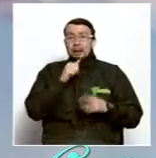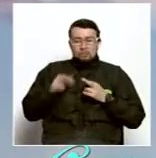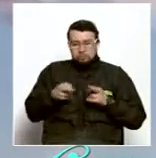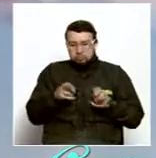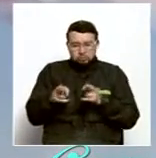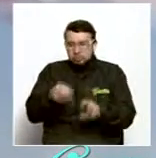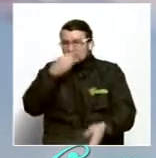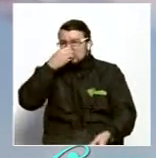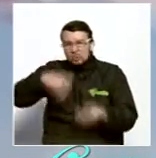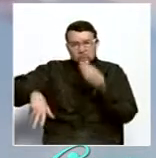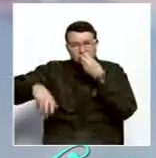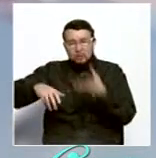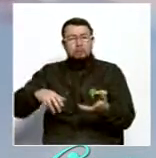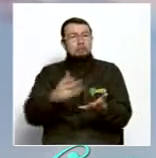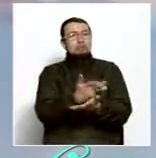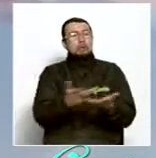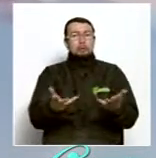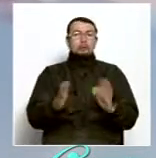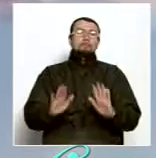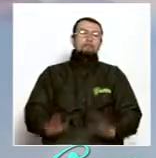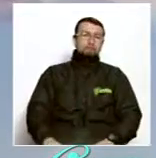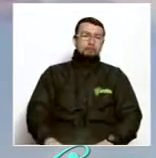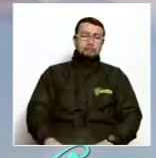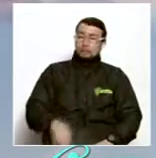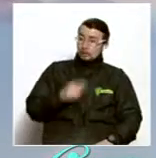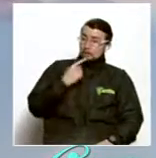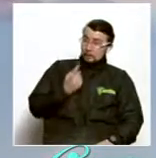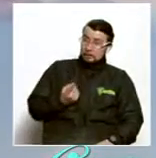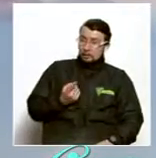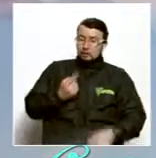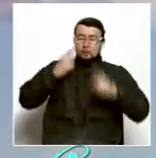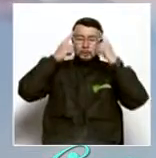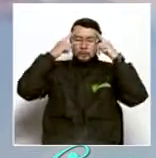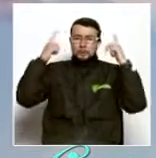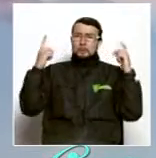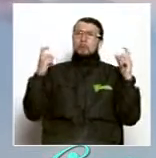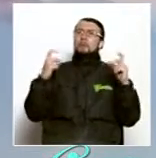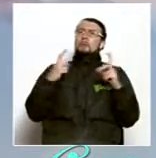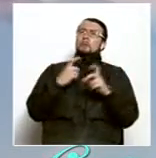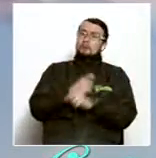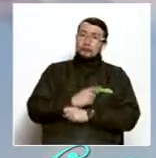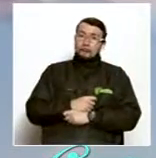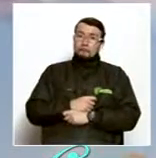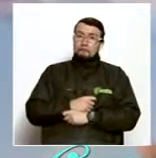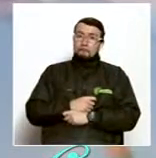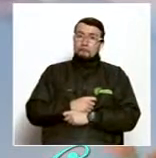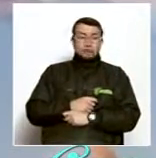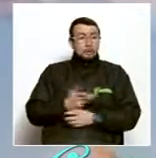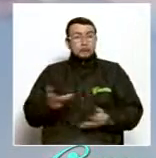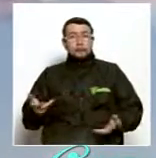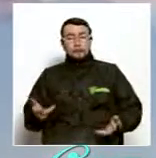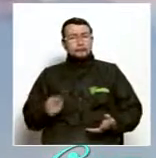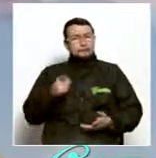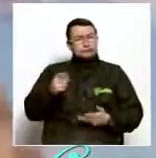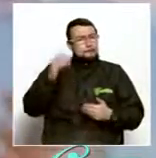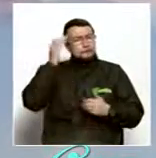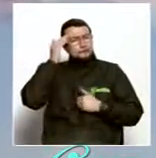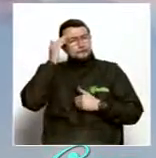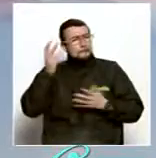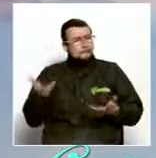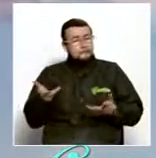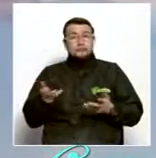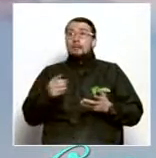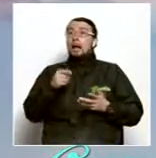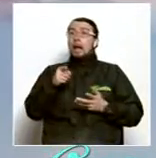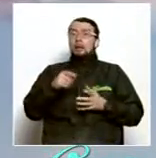demás. Y entonces uno dice, la reflexión, ¿qué es lo que, cuál es la conciencia? El calentamiento